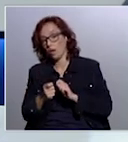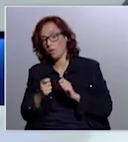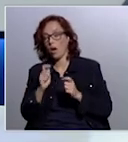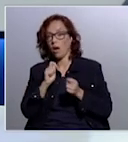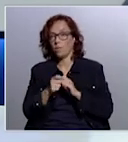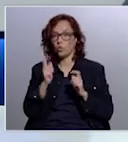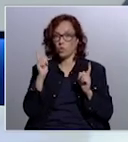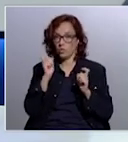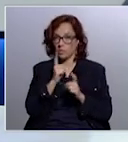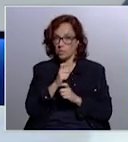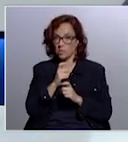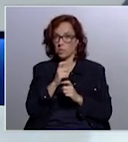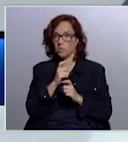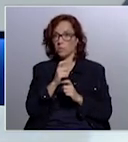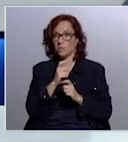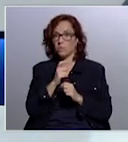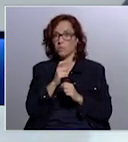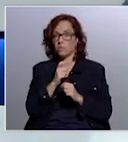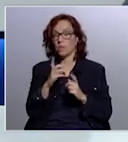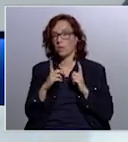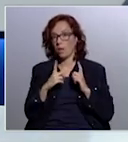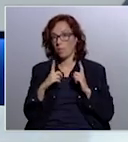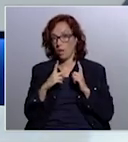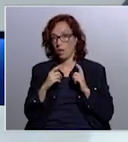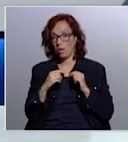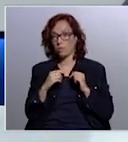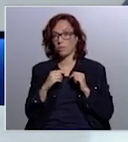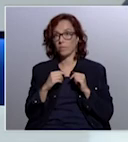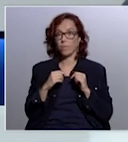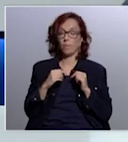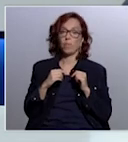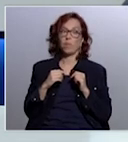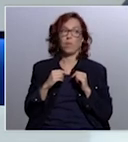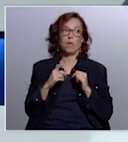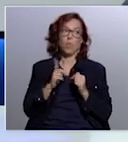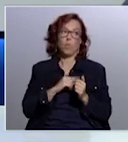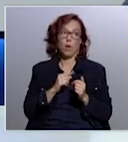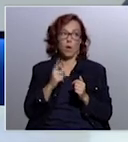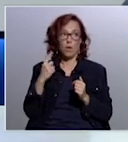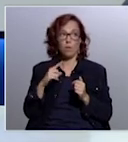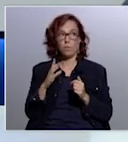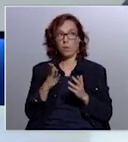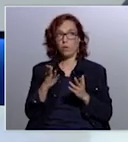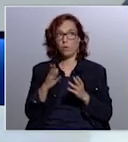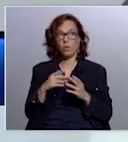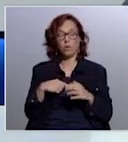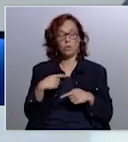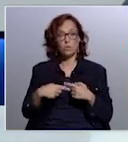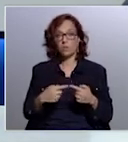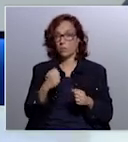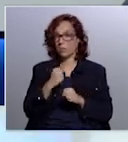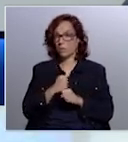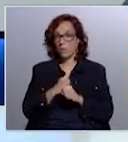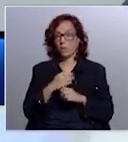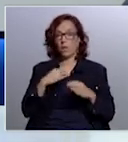difíciles y bueno hay que esperar que esto pase y siempre es incómodo y duele pero lo que hay que hacer es seguir trabajando que el